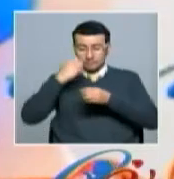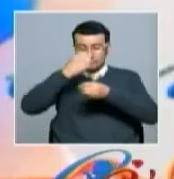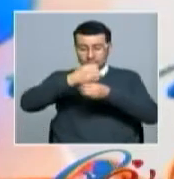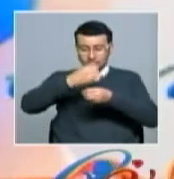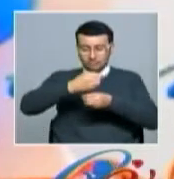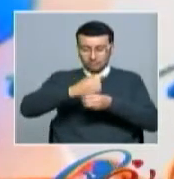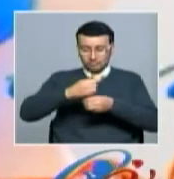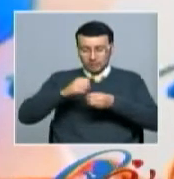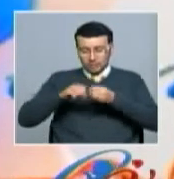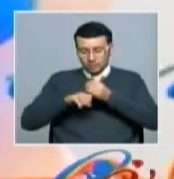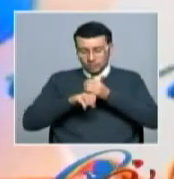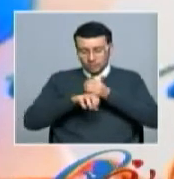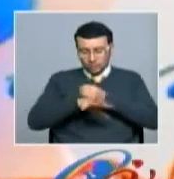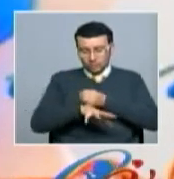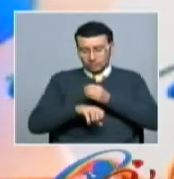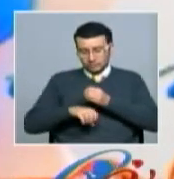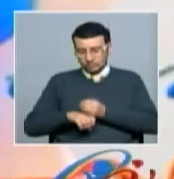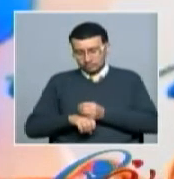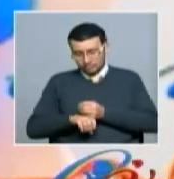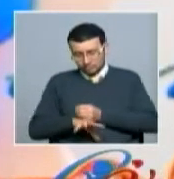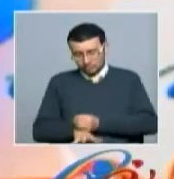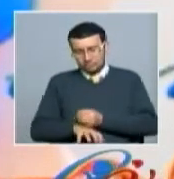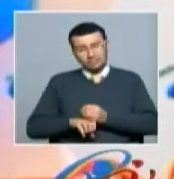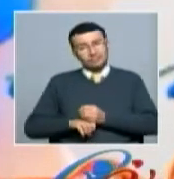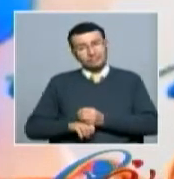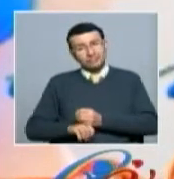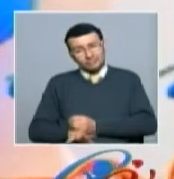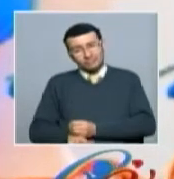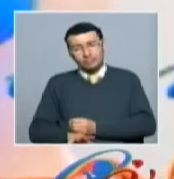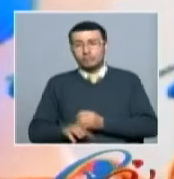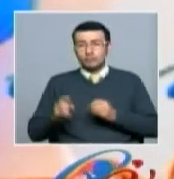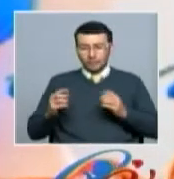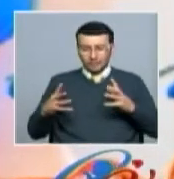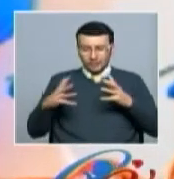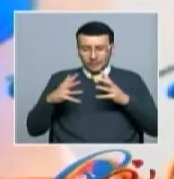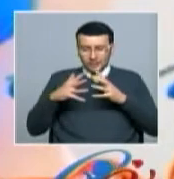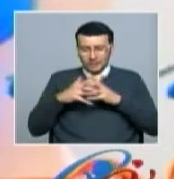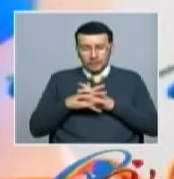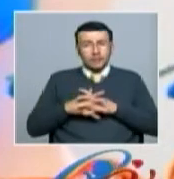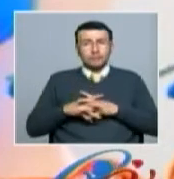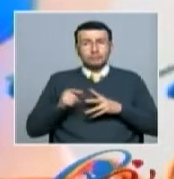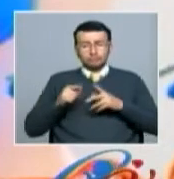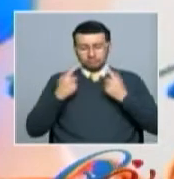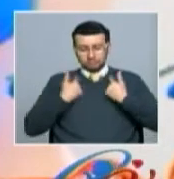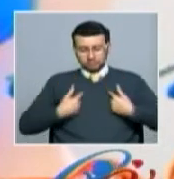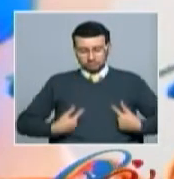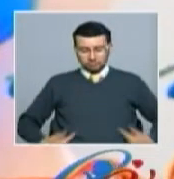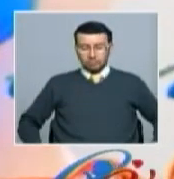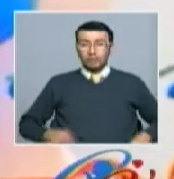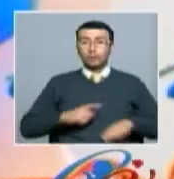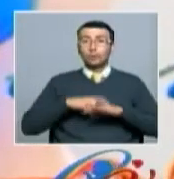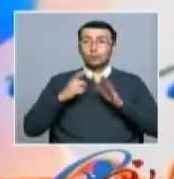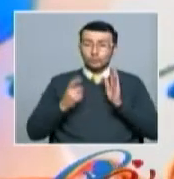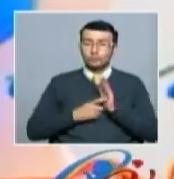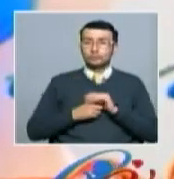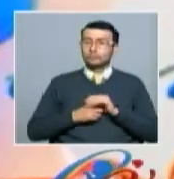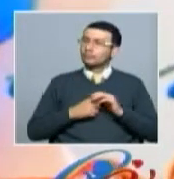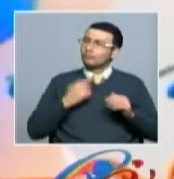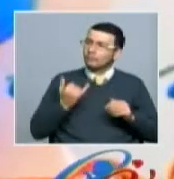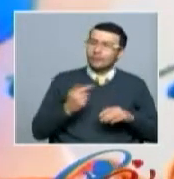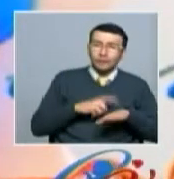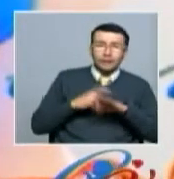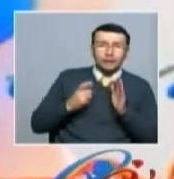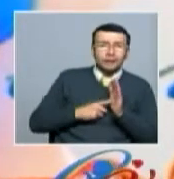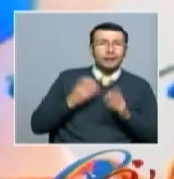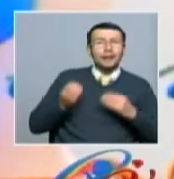por raicillas pequeñas y se unen para formar los nervios raquídeos. Y esos 31 nervios raquídeos van